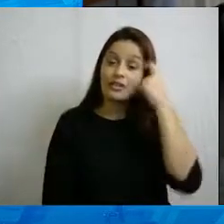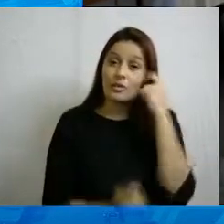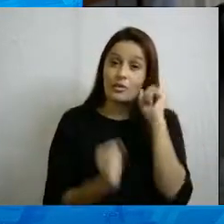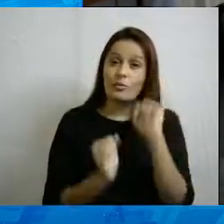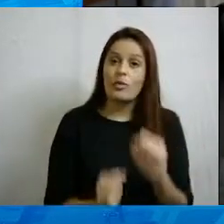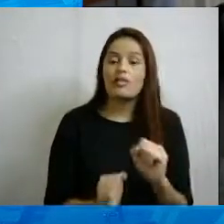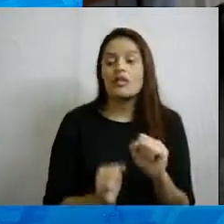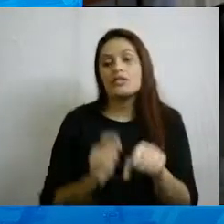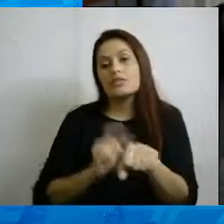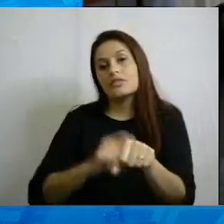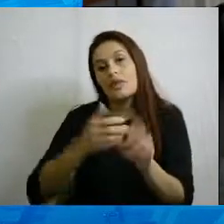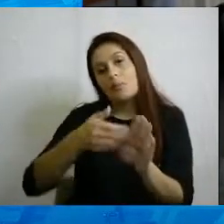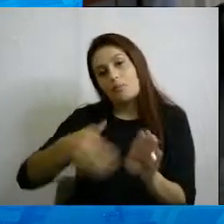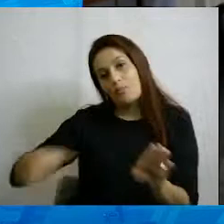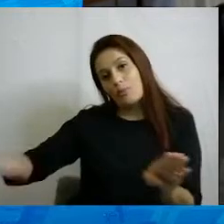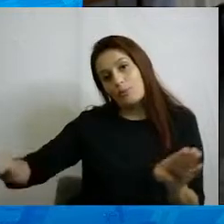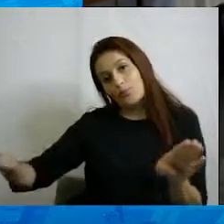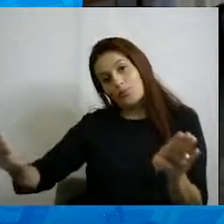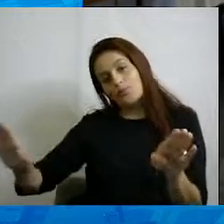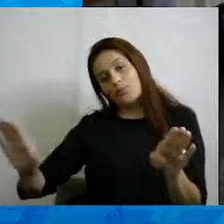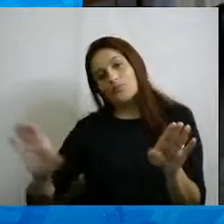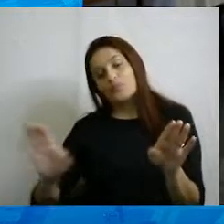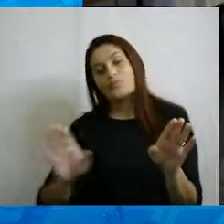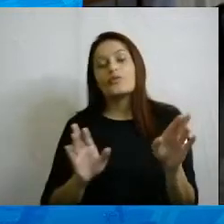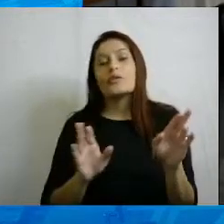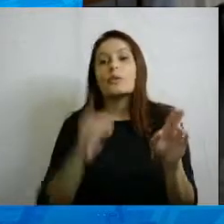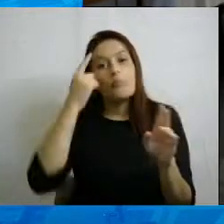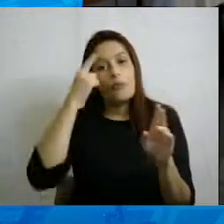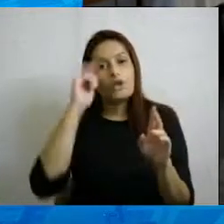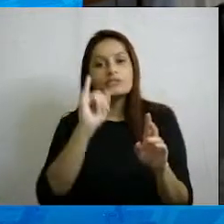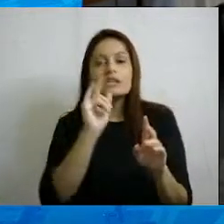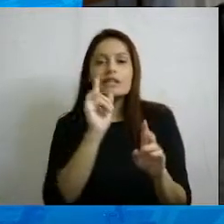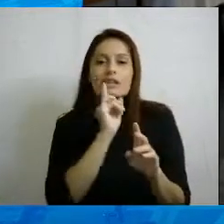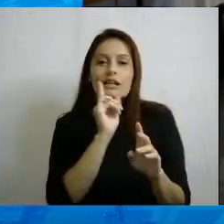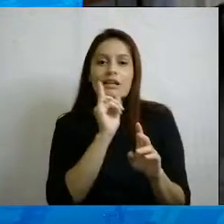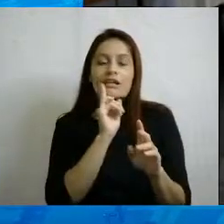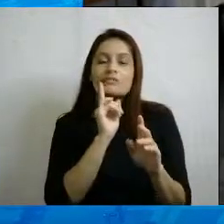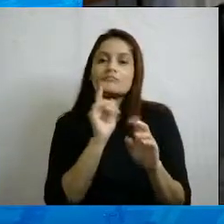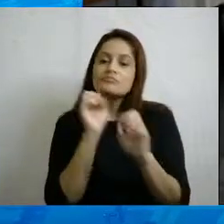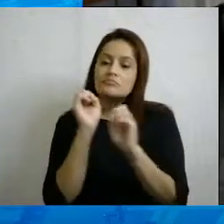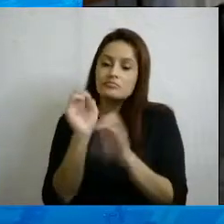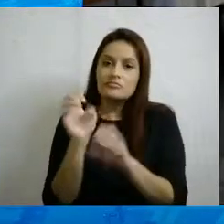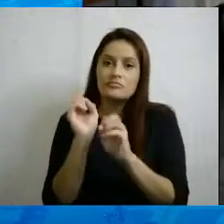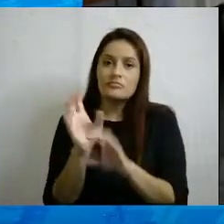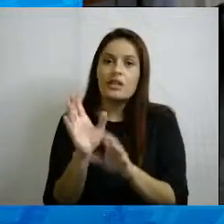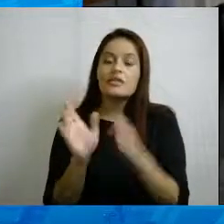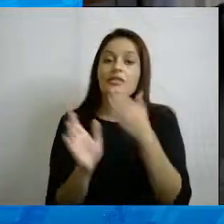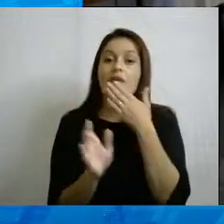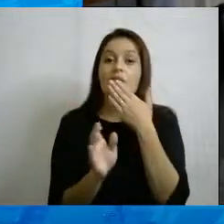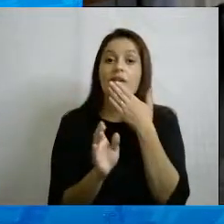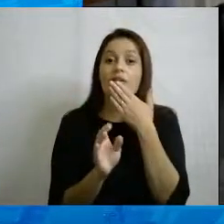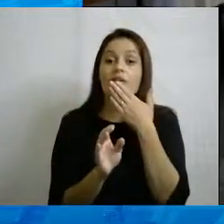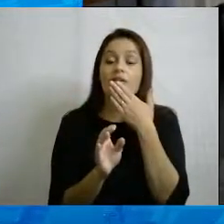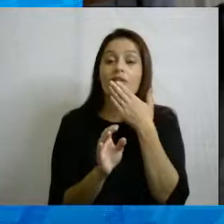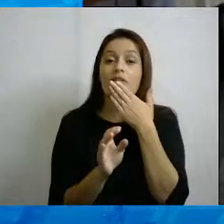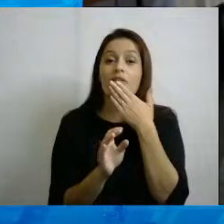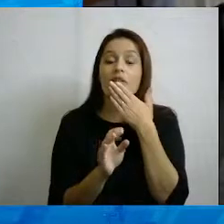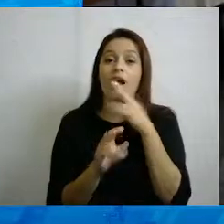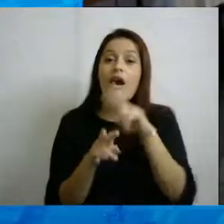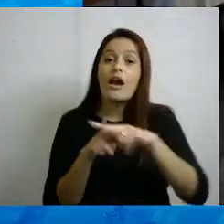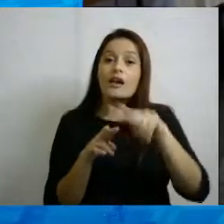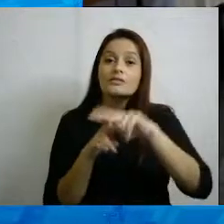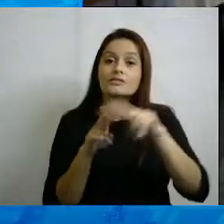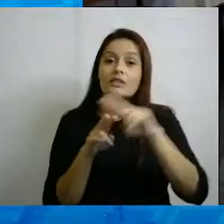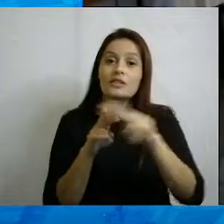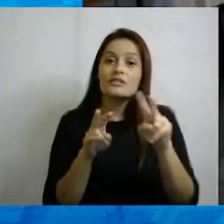tome tiempo en resolver, pero sí estamos con la disposición de orientar, de elevar estas